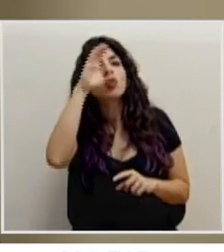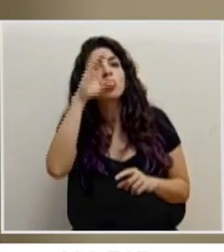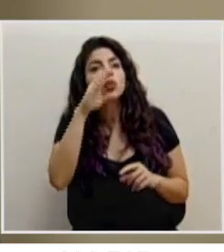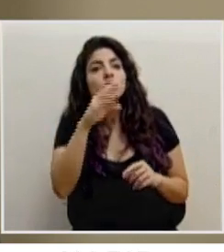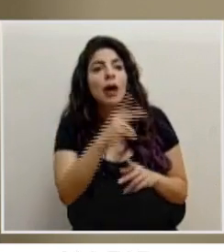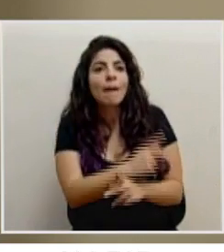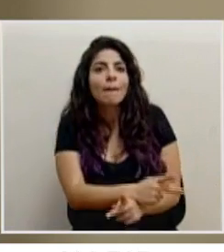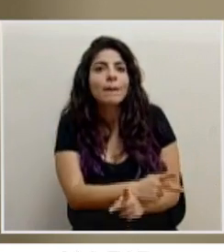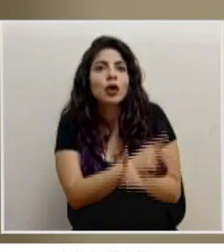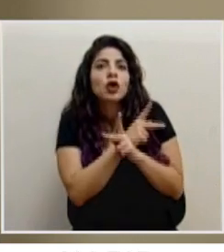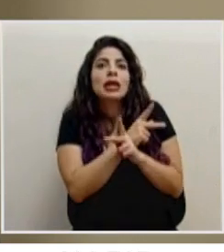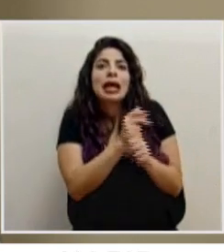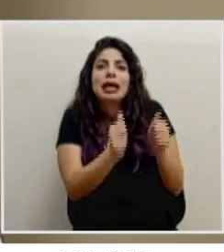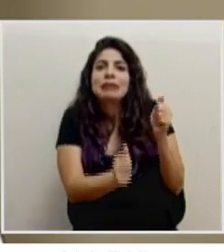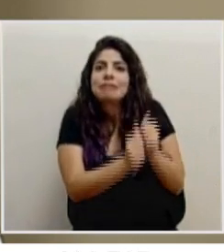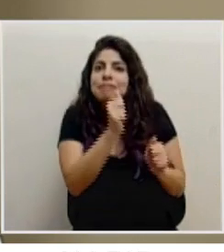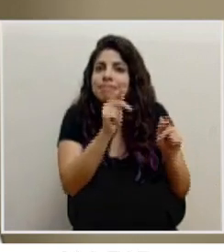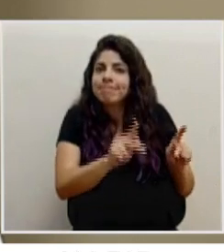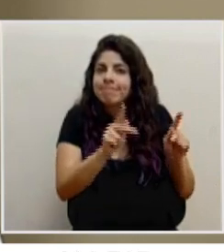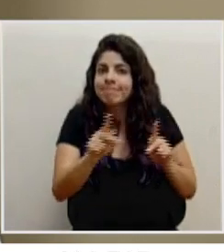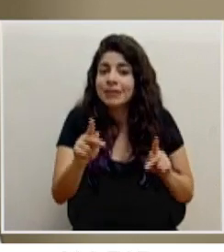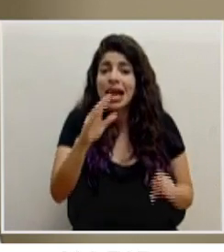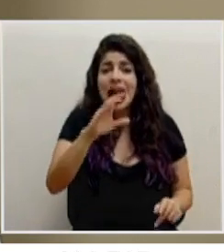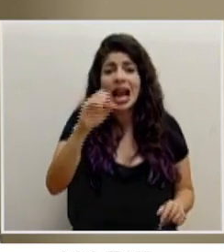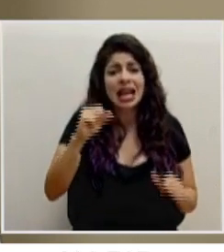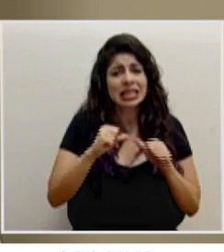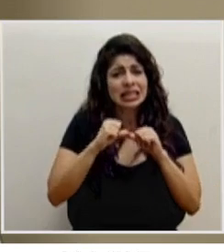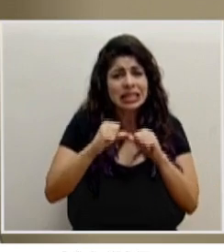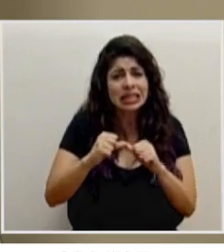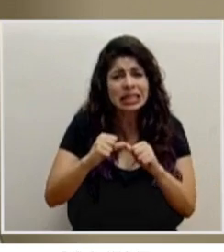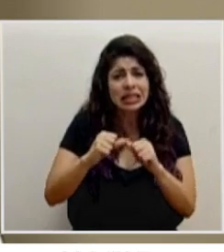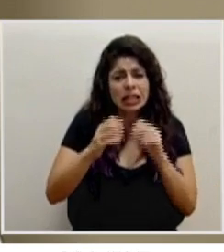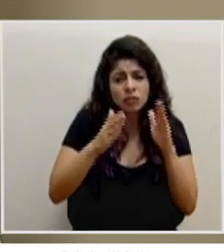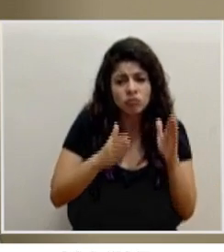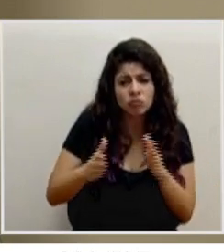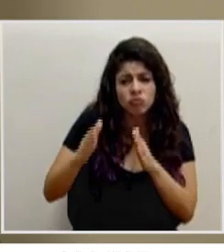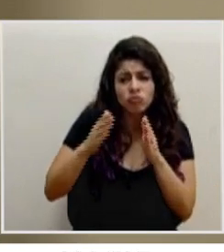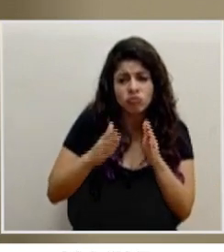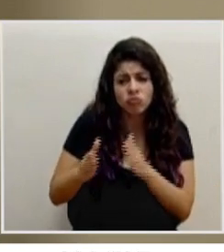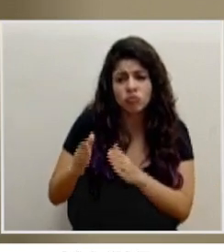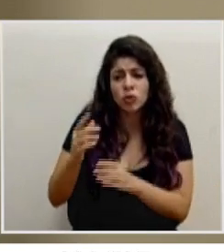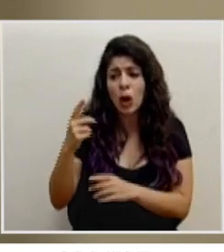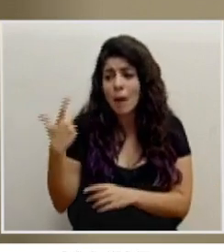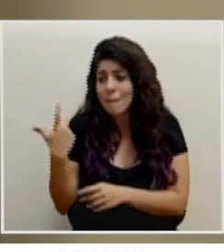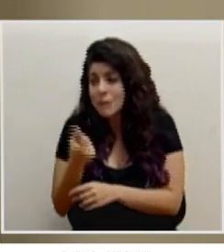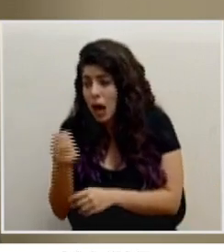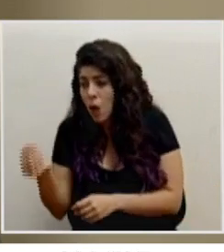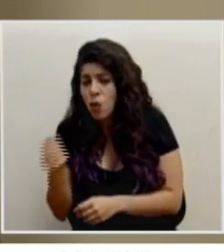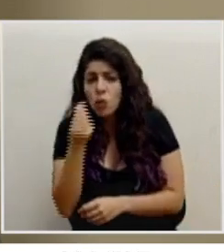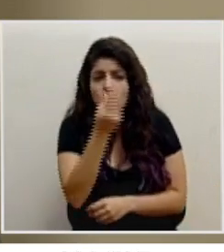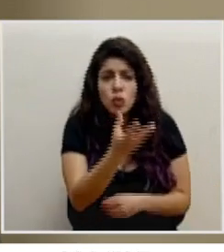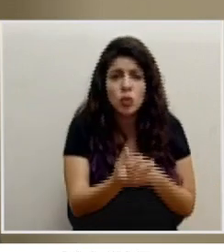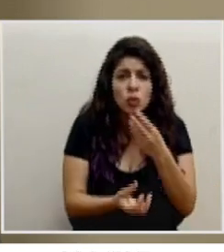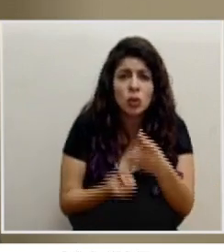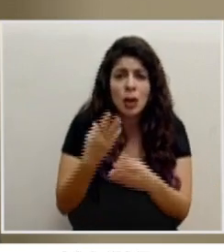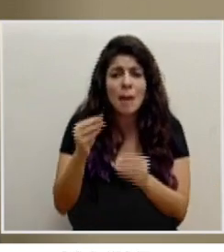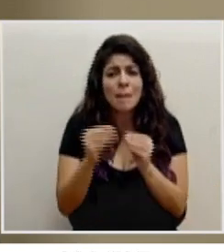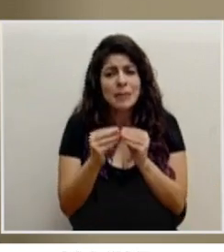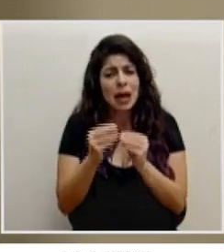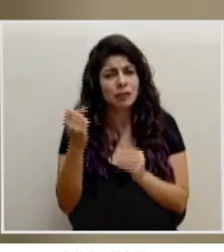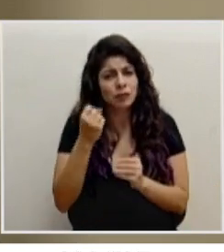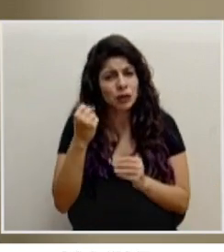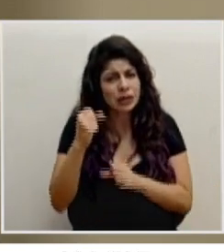mayor cantidad de personas. La Caja seguirá programando la aplicación de cada dosis disponible de manera más intensa y